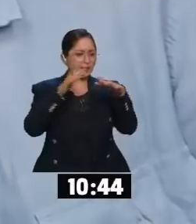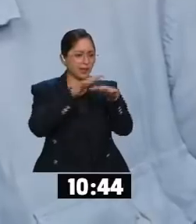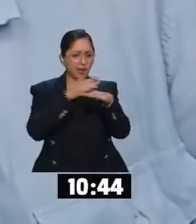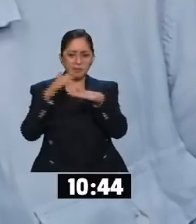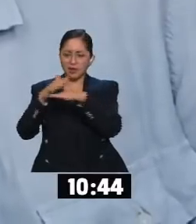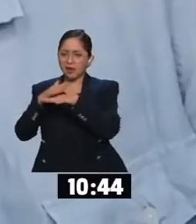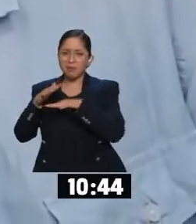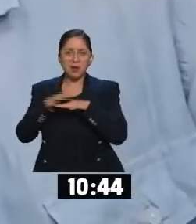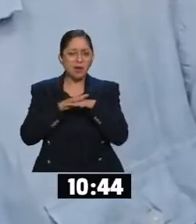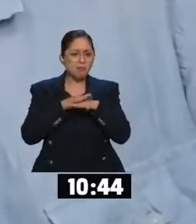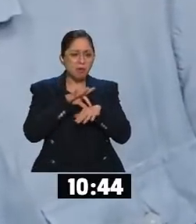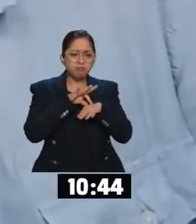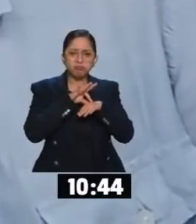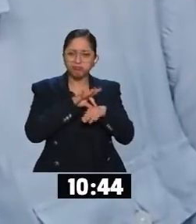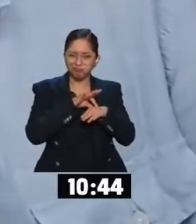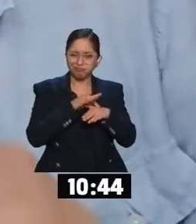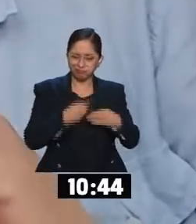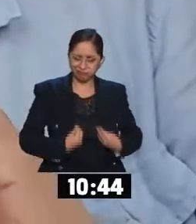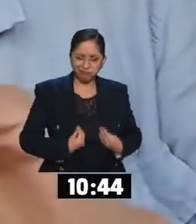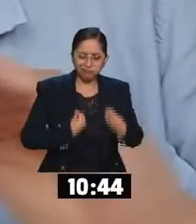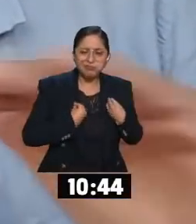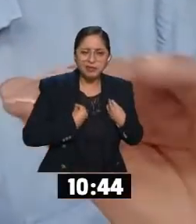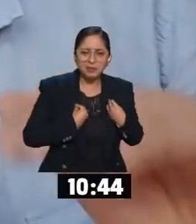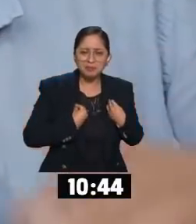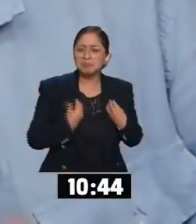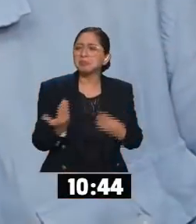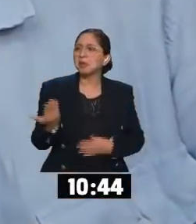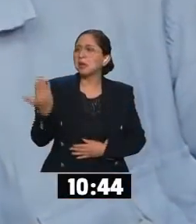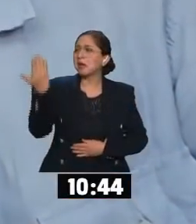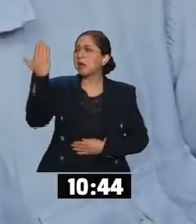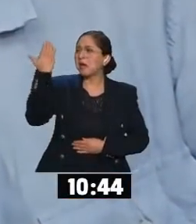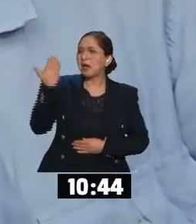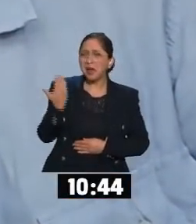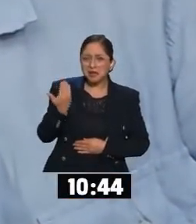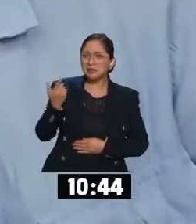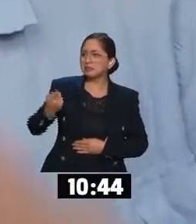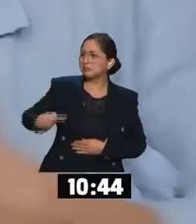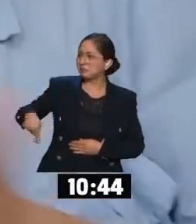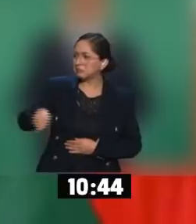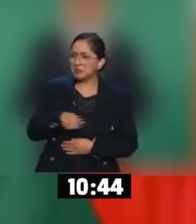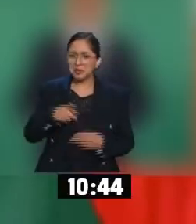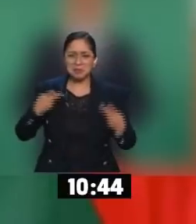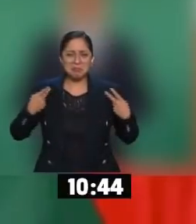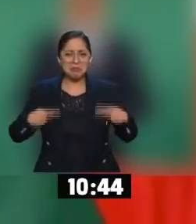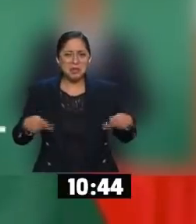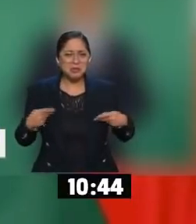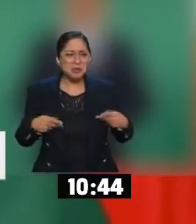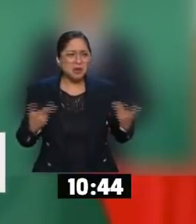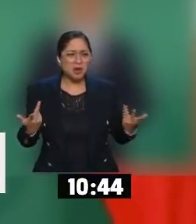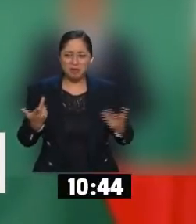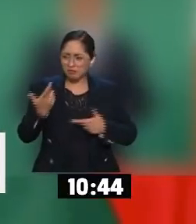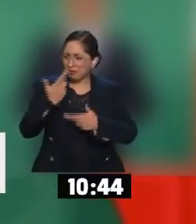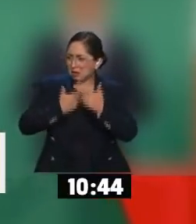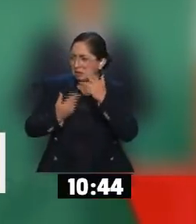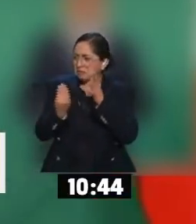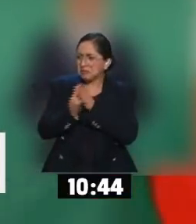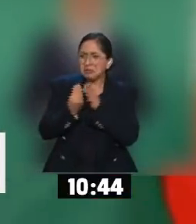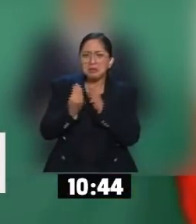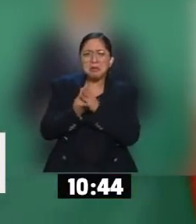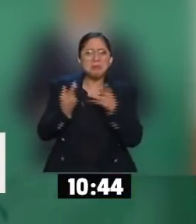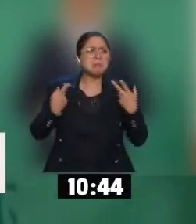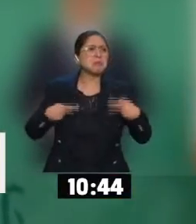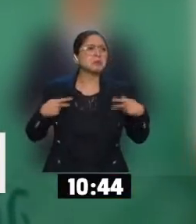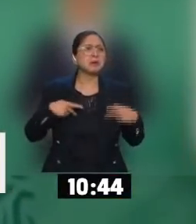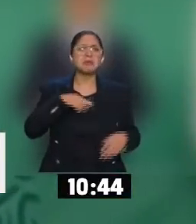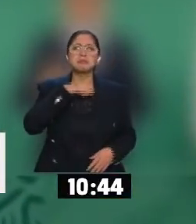acuerdan que antes ni quien se preocupara por el regreso a clases? Pero ahora, de